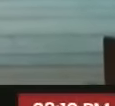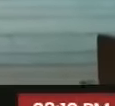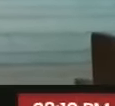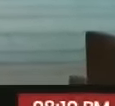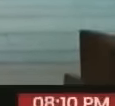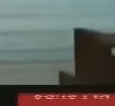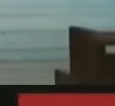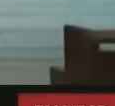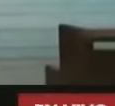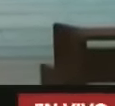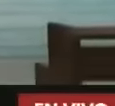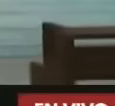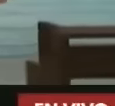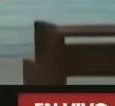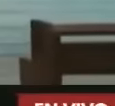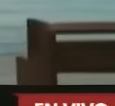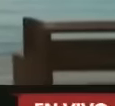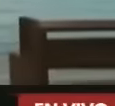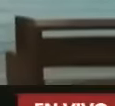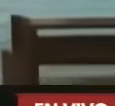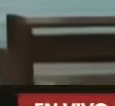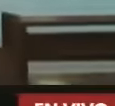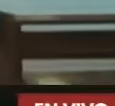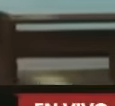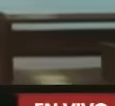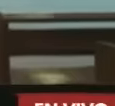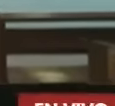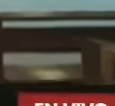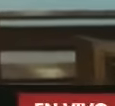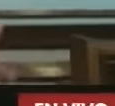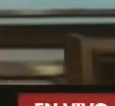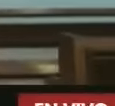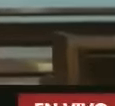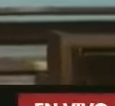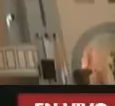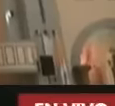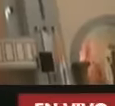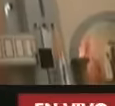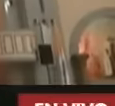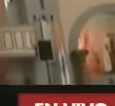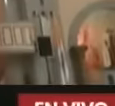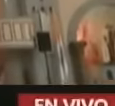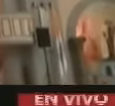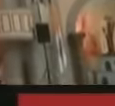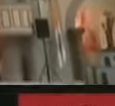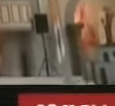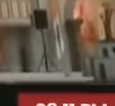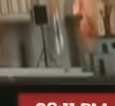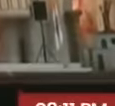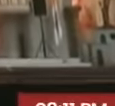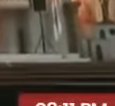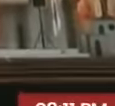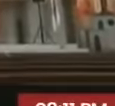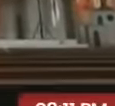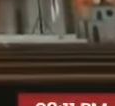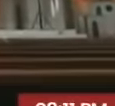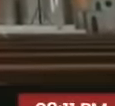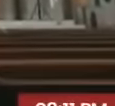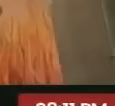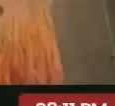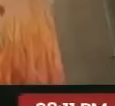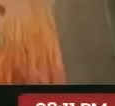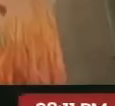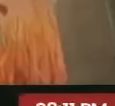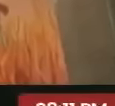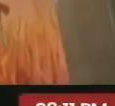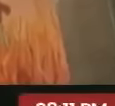capital, Maturín, donde se encuentra una de las obras arquitectónicas más emblemáticas y hermosas de la ciudad, la Catedral en